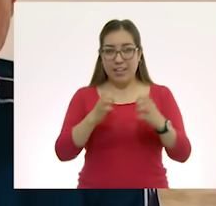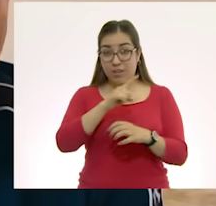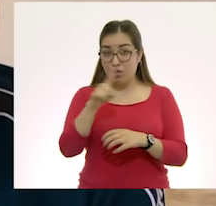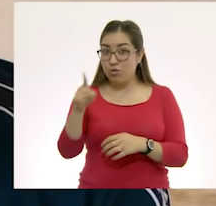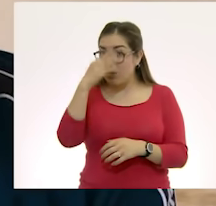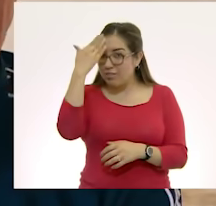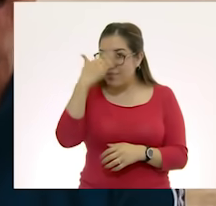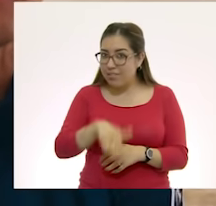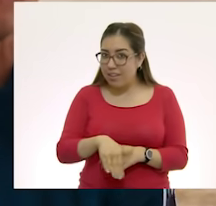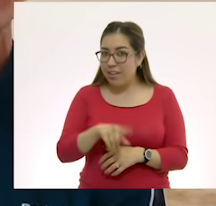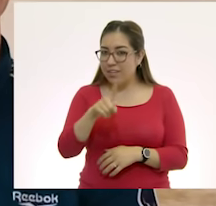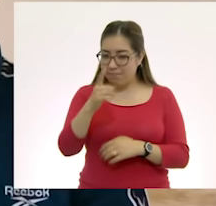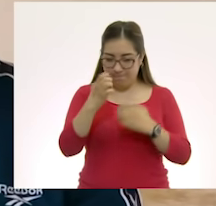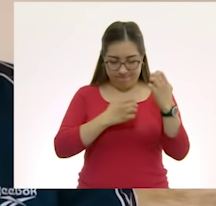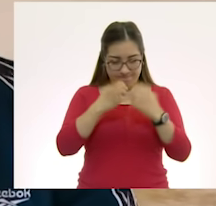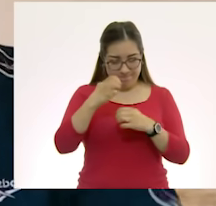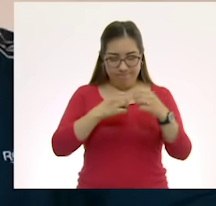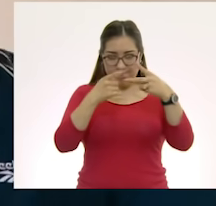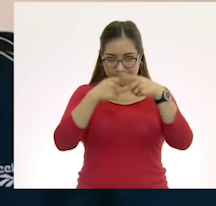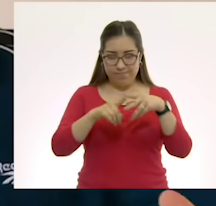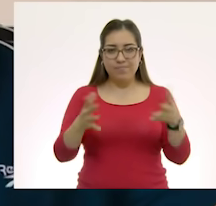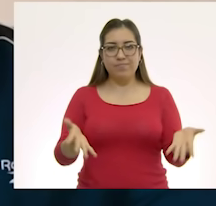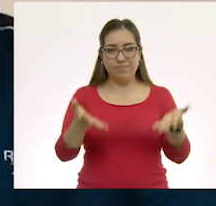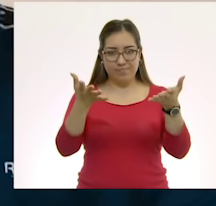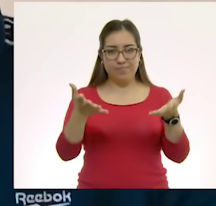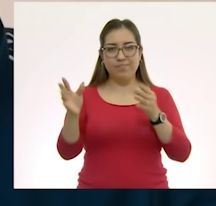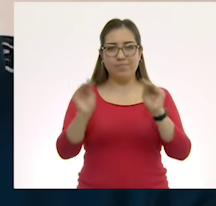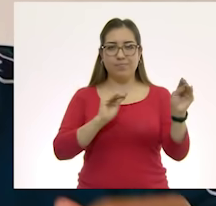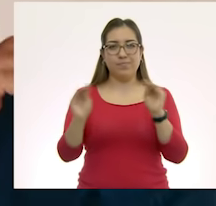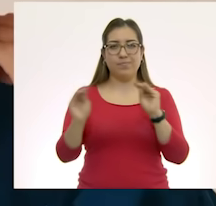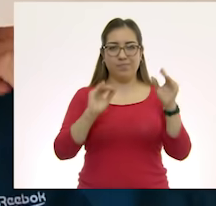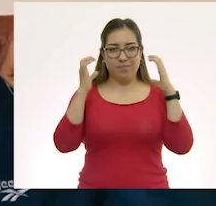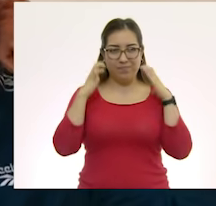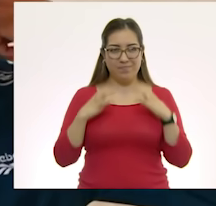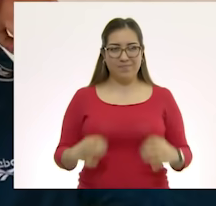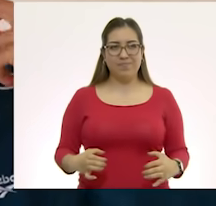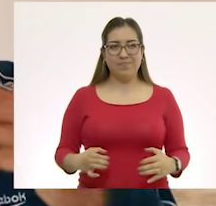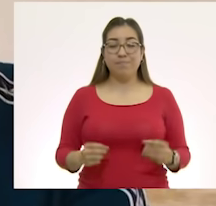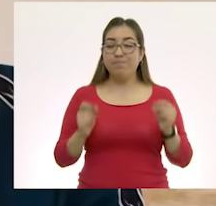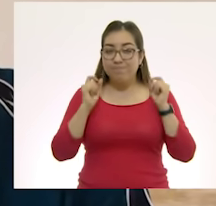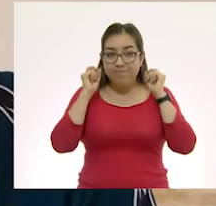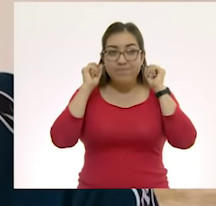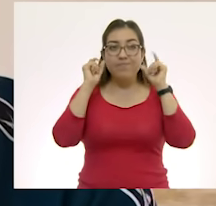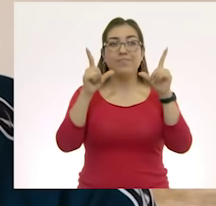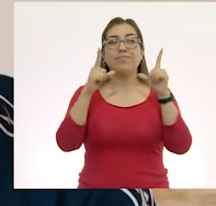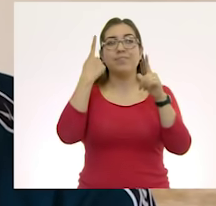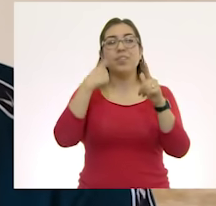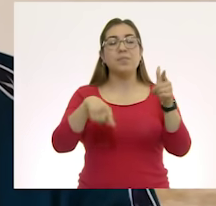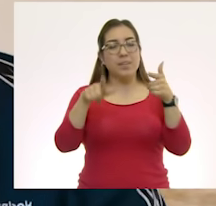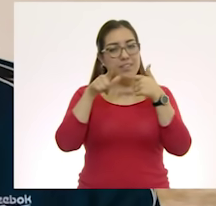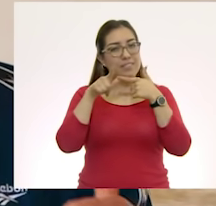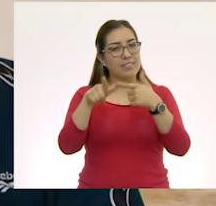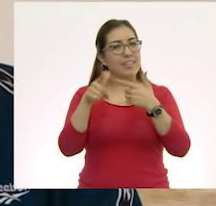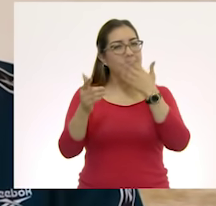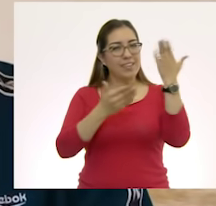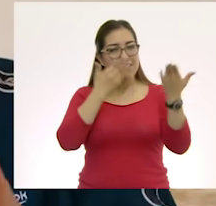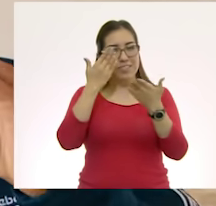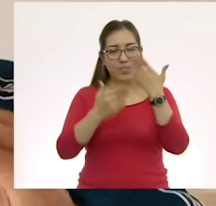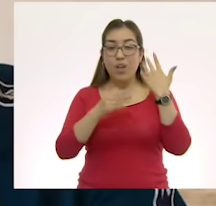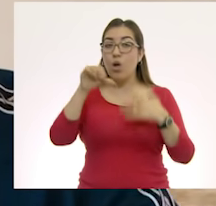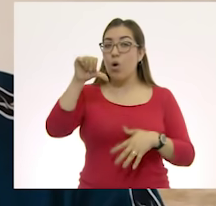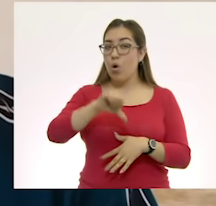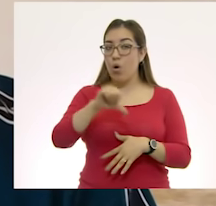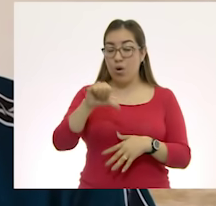ya saben, a ejercitarse, a moverse un poco, a activarnos para seguir estudiando. Hoy vamos a